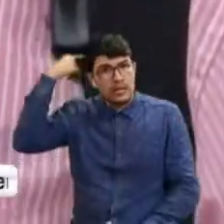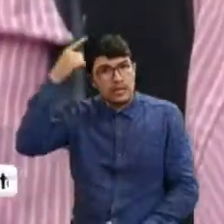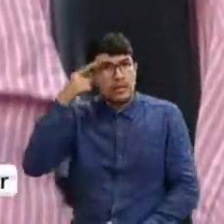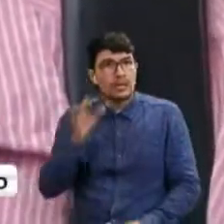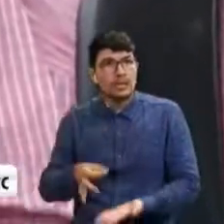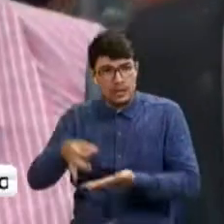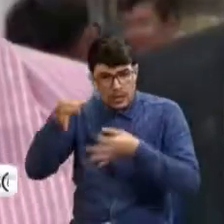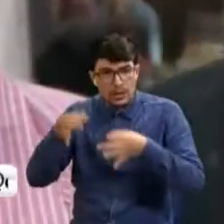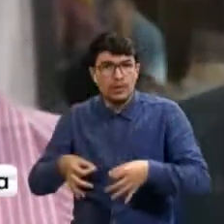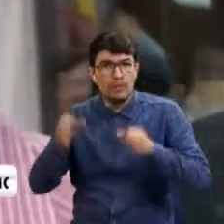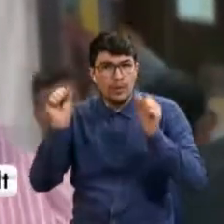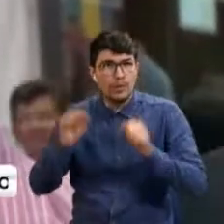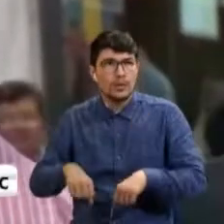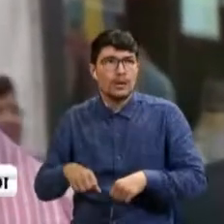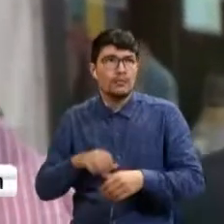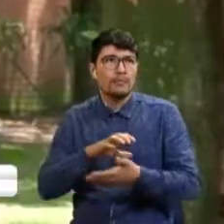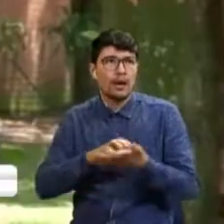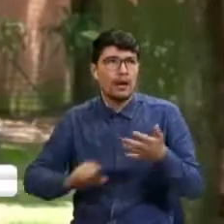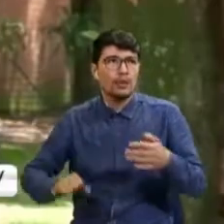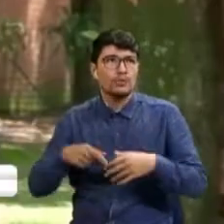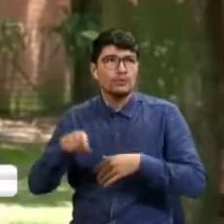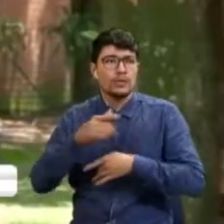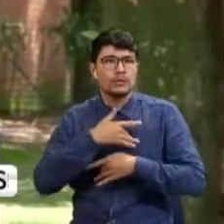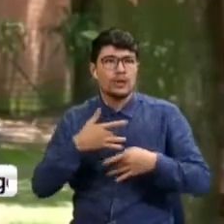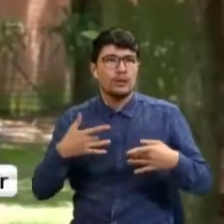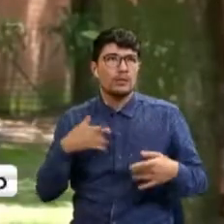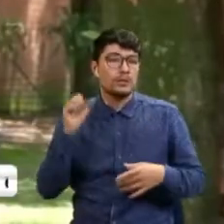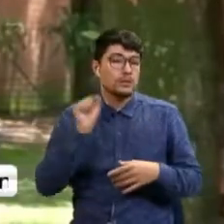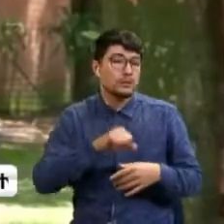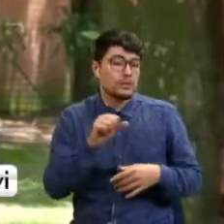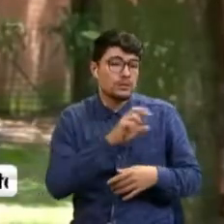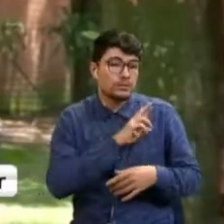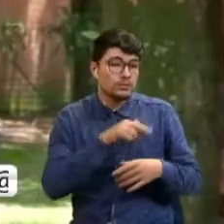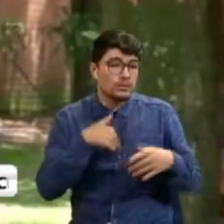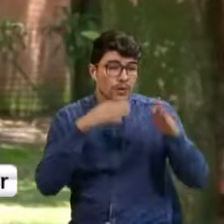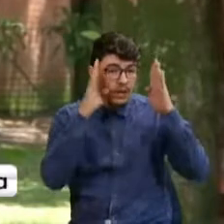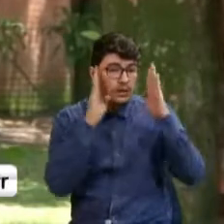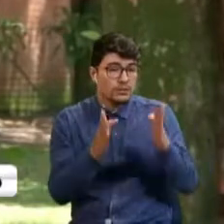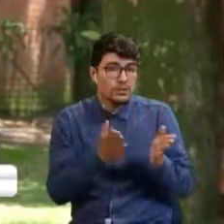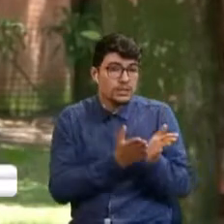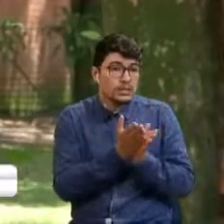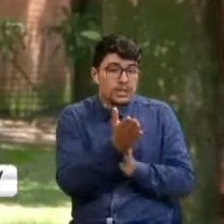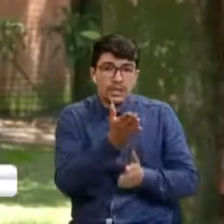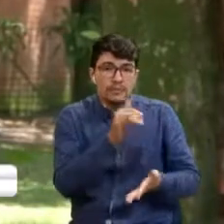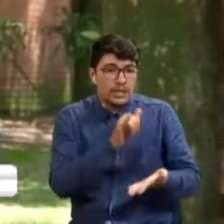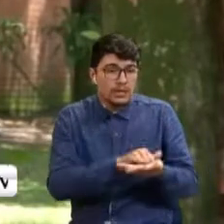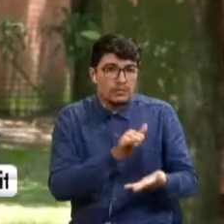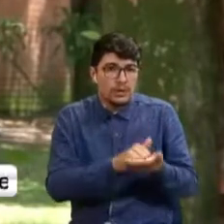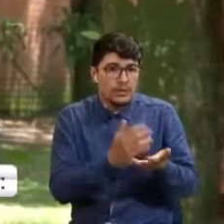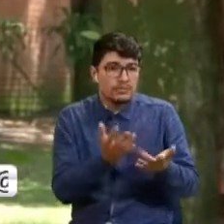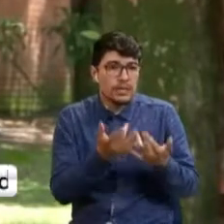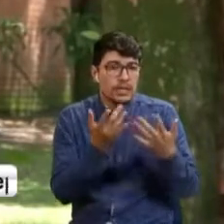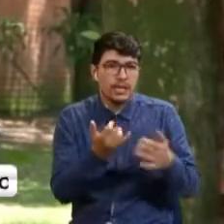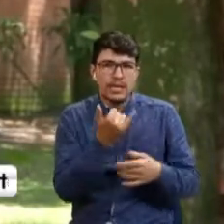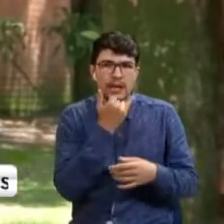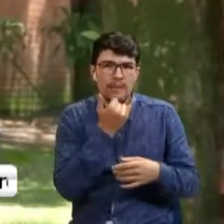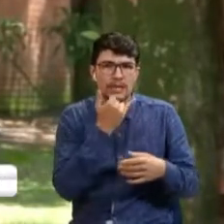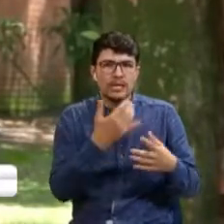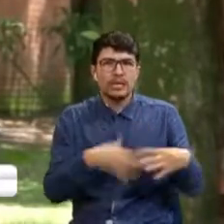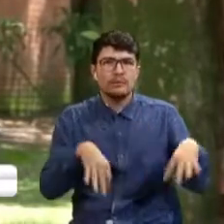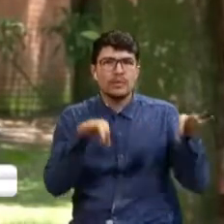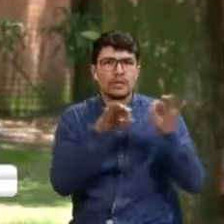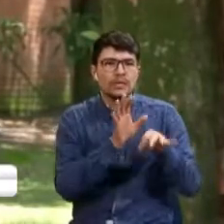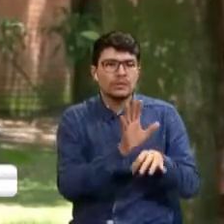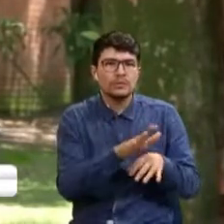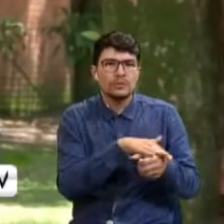para disminuir la cuota de salud pues estaremos haciendo seguimiento permanente y lo más importante que dicen las autoridades con